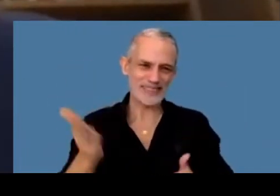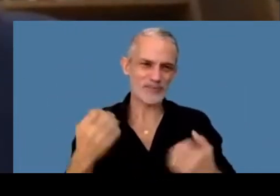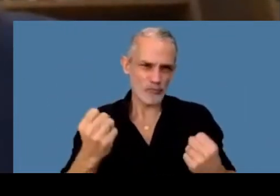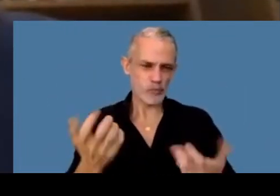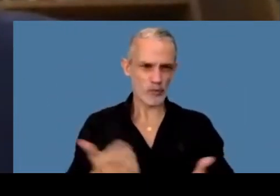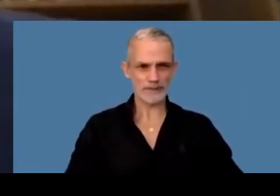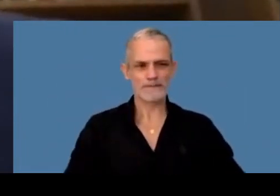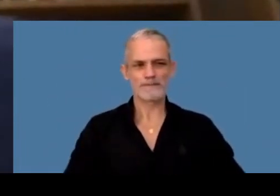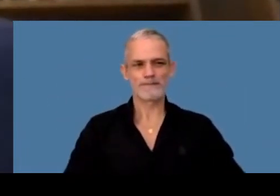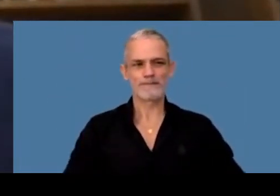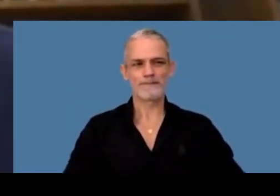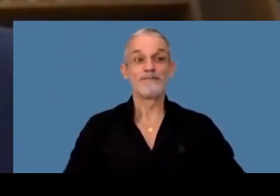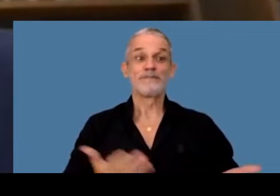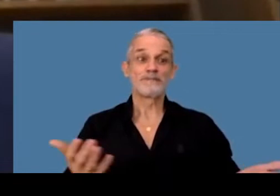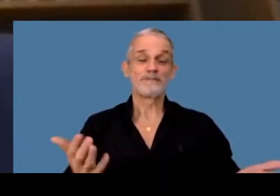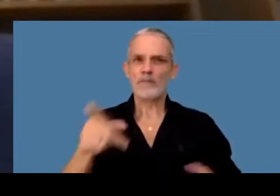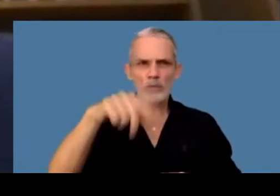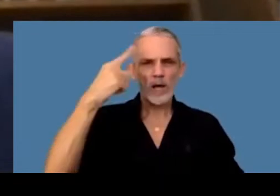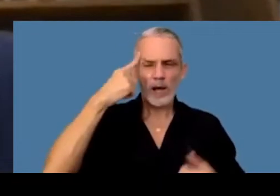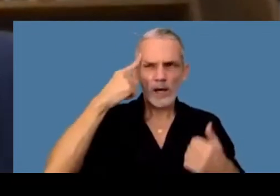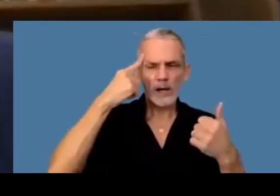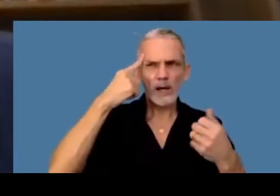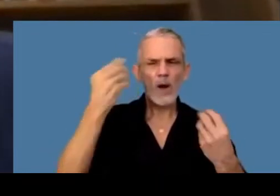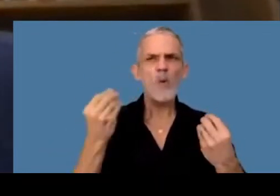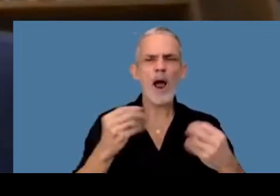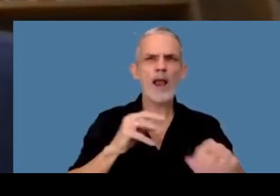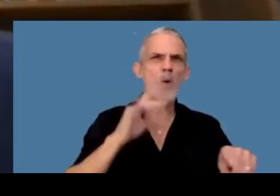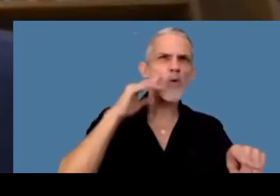Si ustedes empiezan a pensar, son uniones o federaciones.